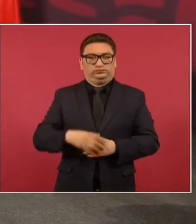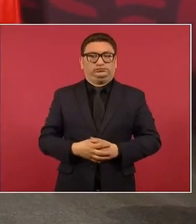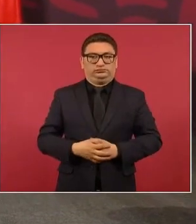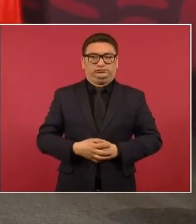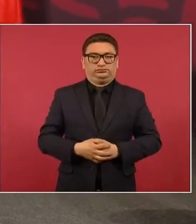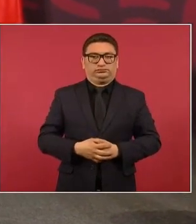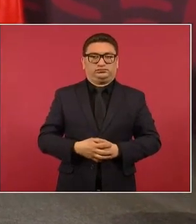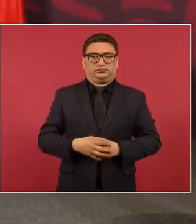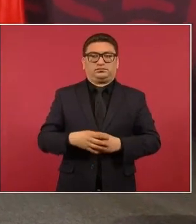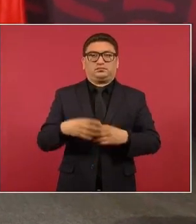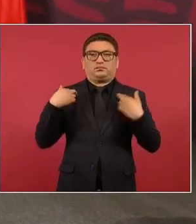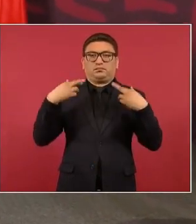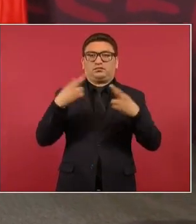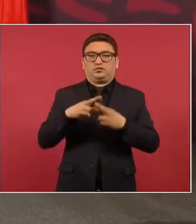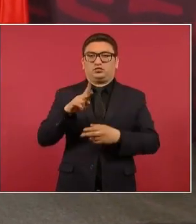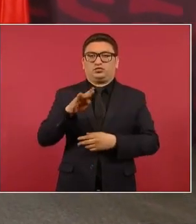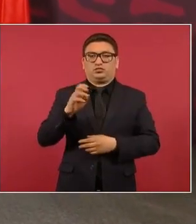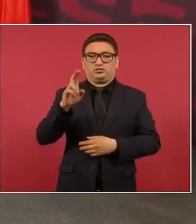Maestro